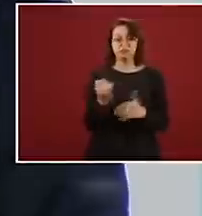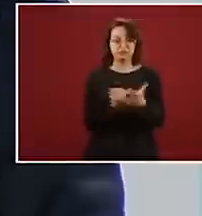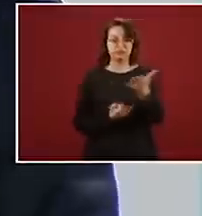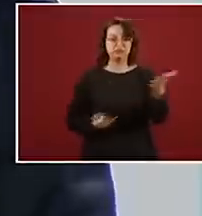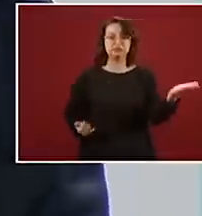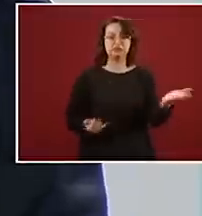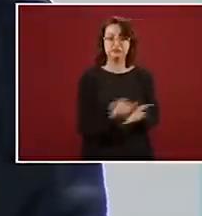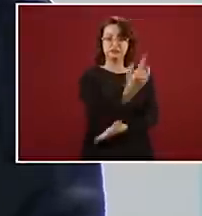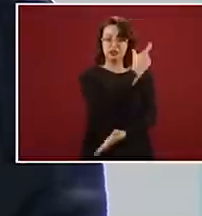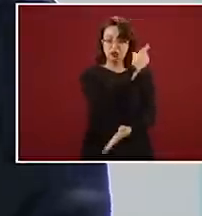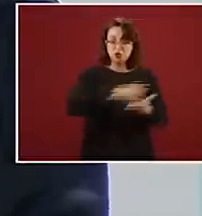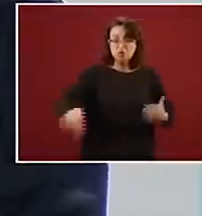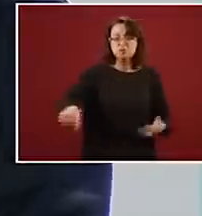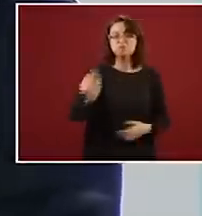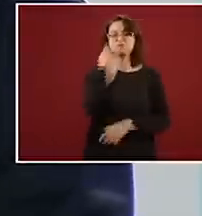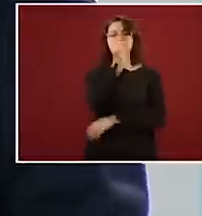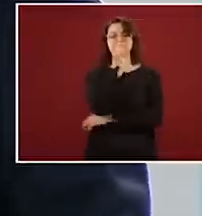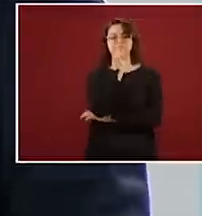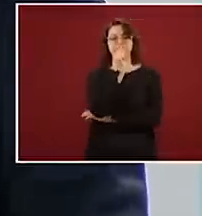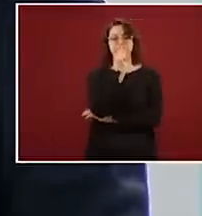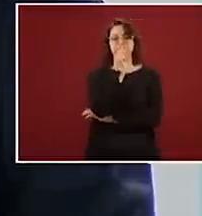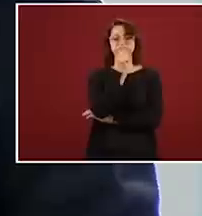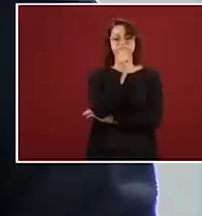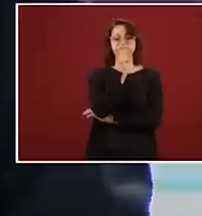la formalización de la compraventa.